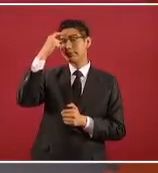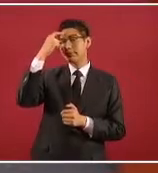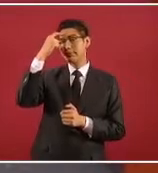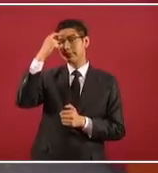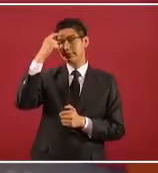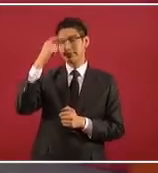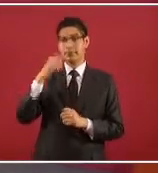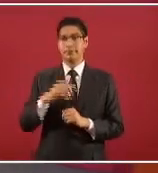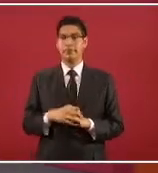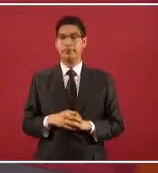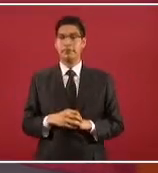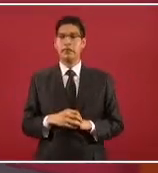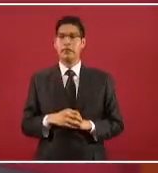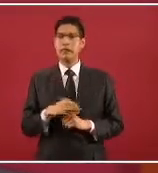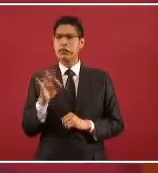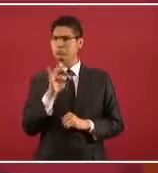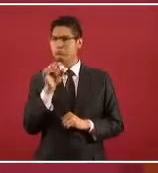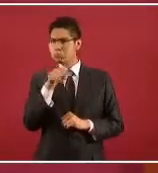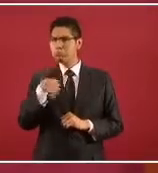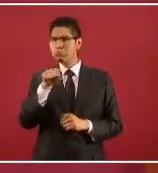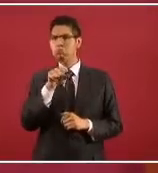Porque si ustedes ven la información,